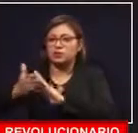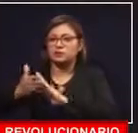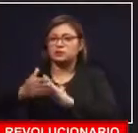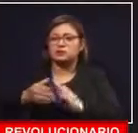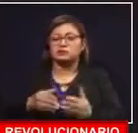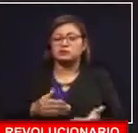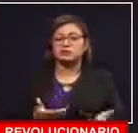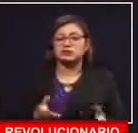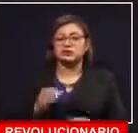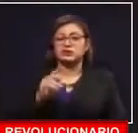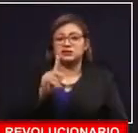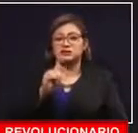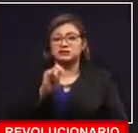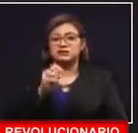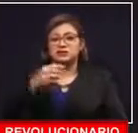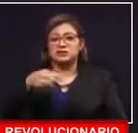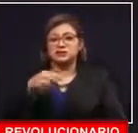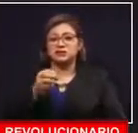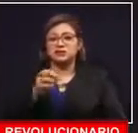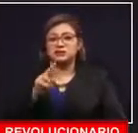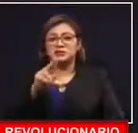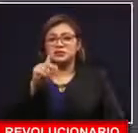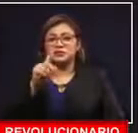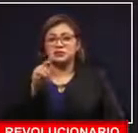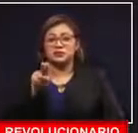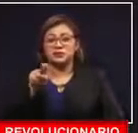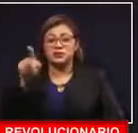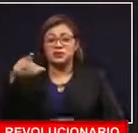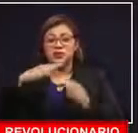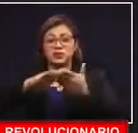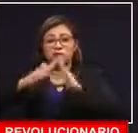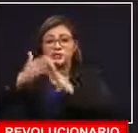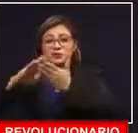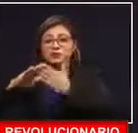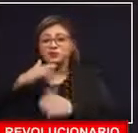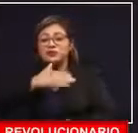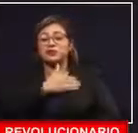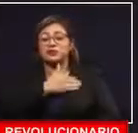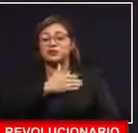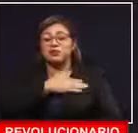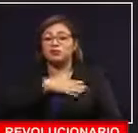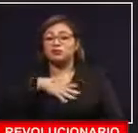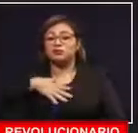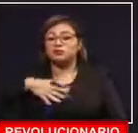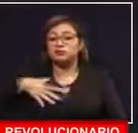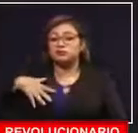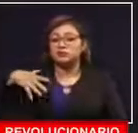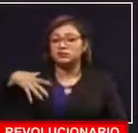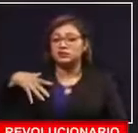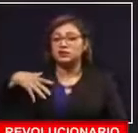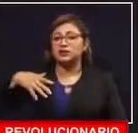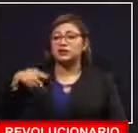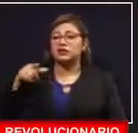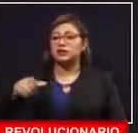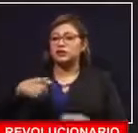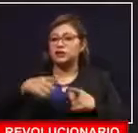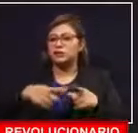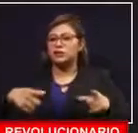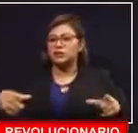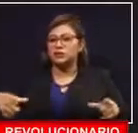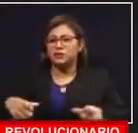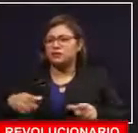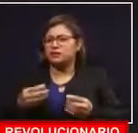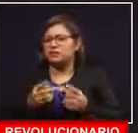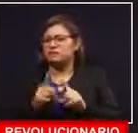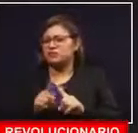de Ucuseni, segregado del corregimiento de Ailigandí, y se dictan otras disposiciones. Exposición de motivos.